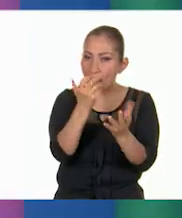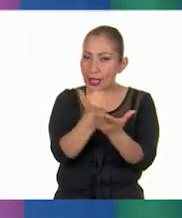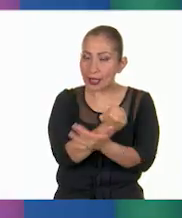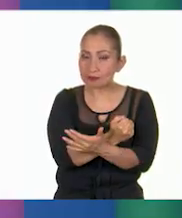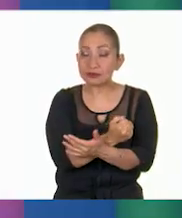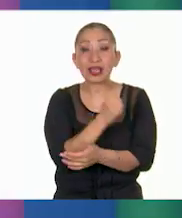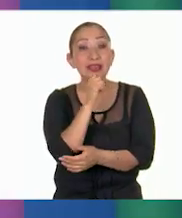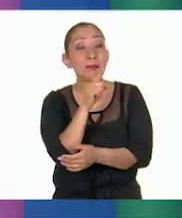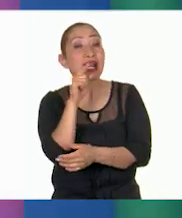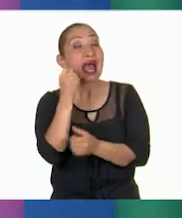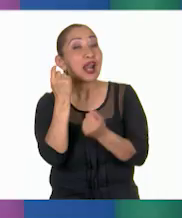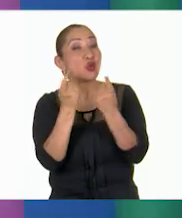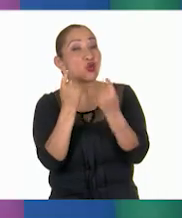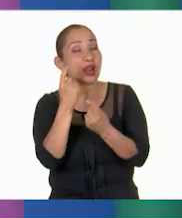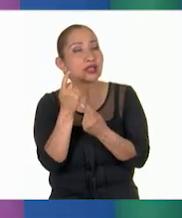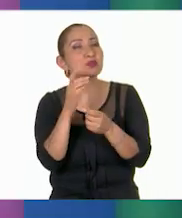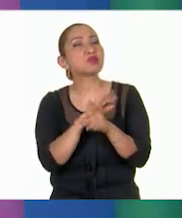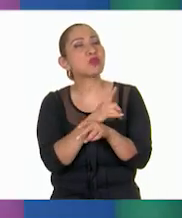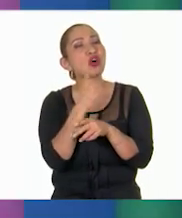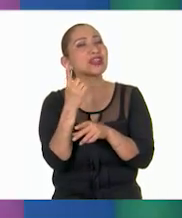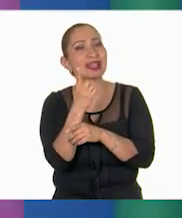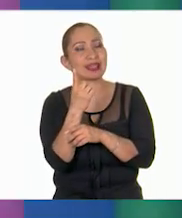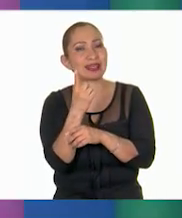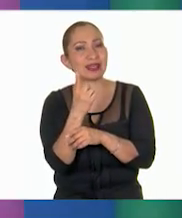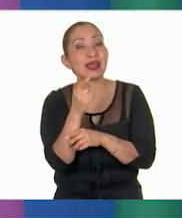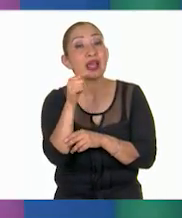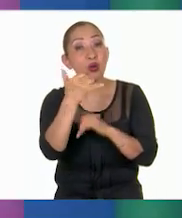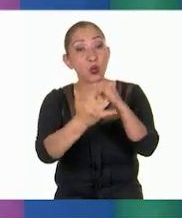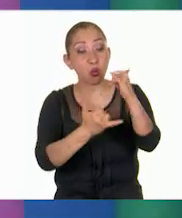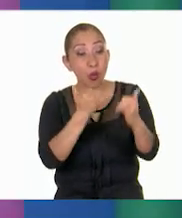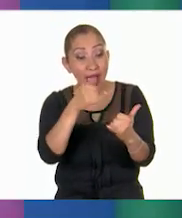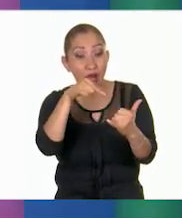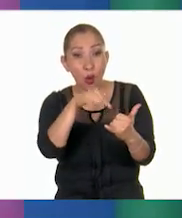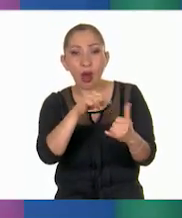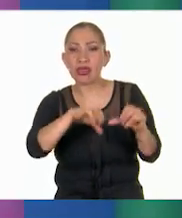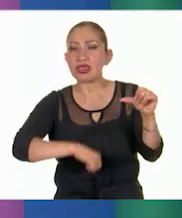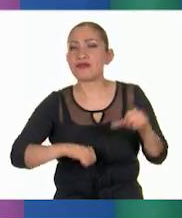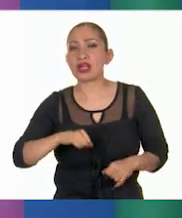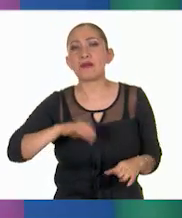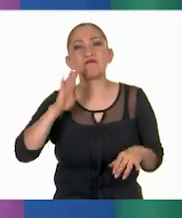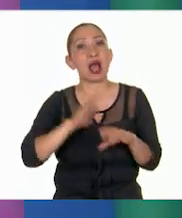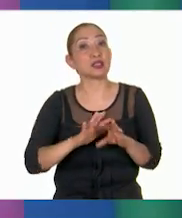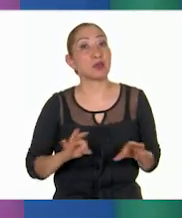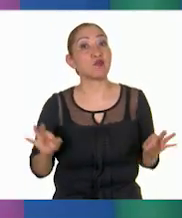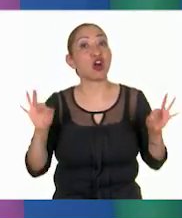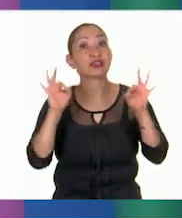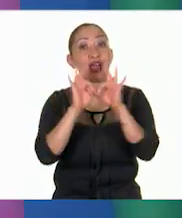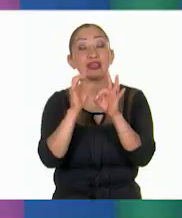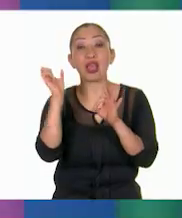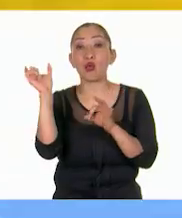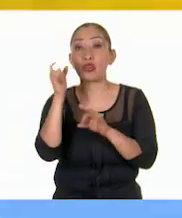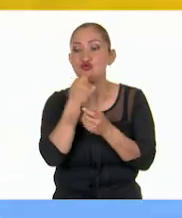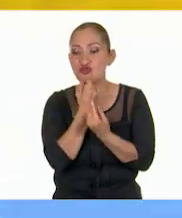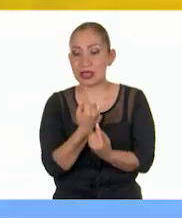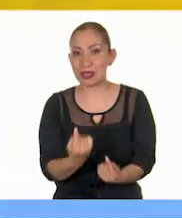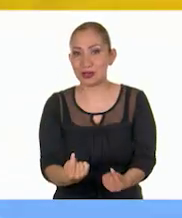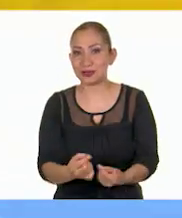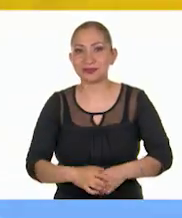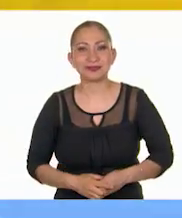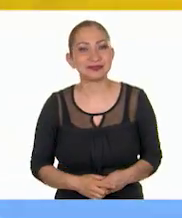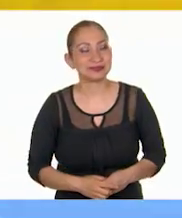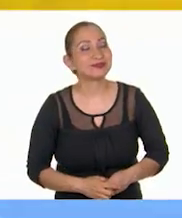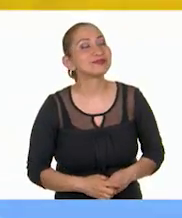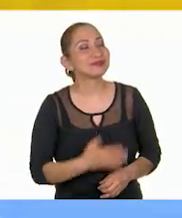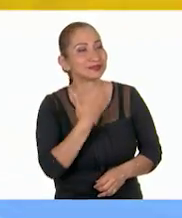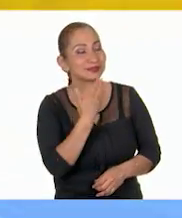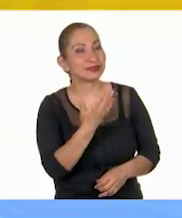también resaltamos algunas de las razones por las que el juego es una de las actividades más importantes de la infancia. Muy bien,